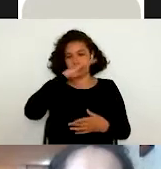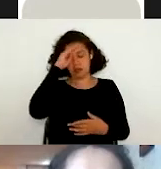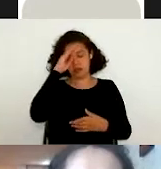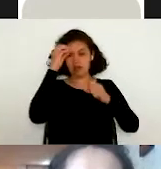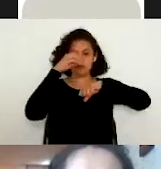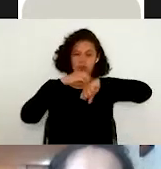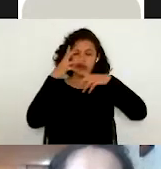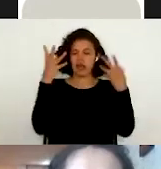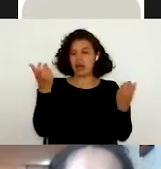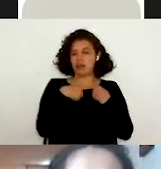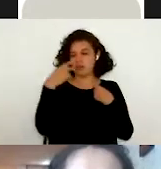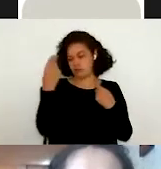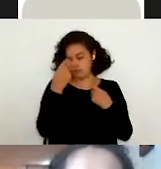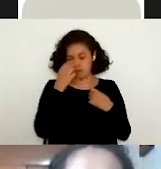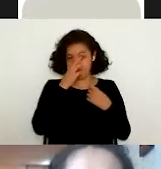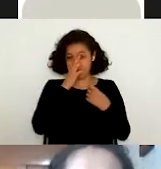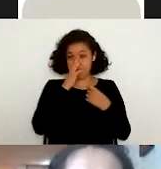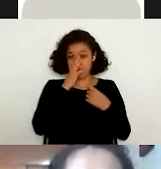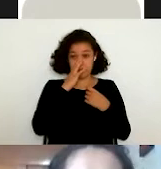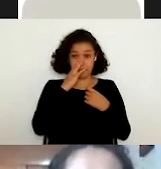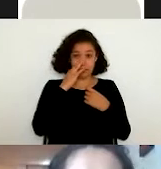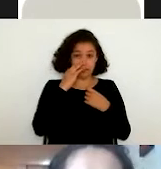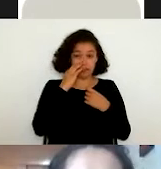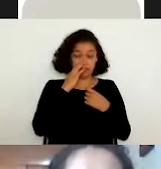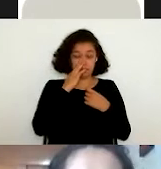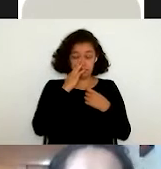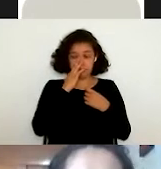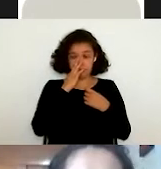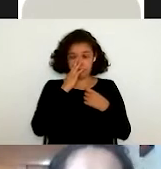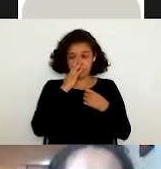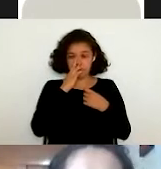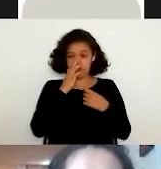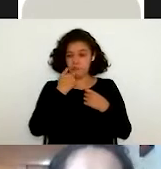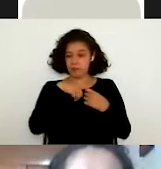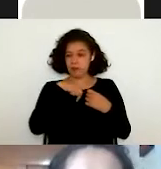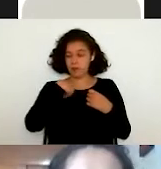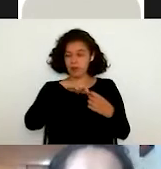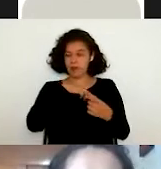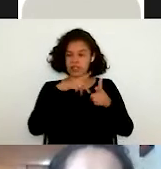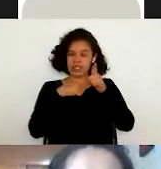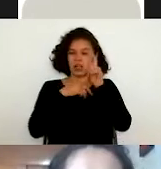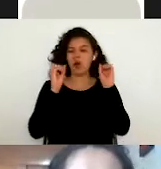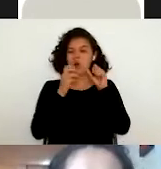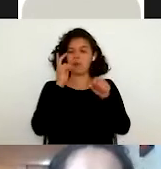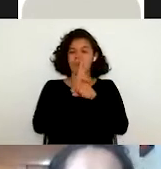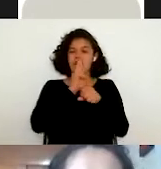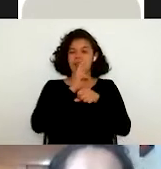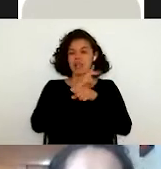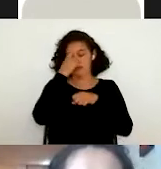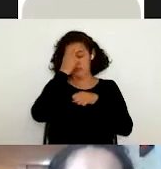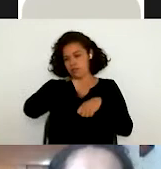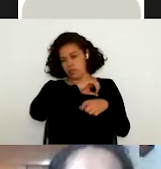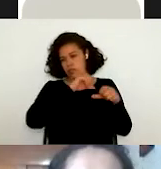necesario, empezamos también a hacer un seguimiento o un monitoreo de las actividades,